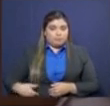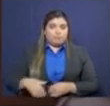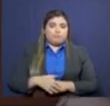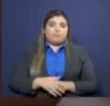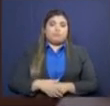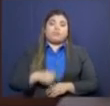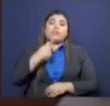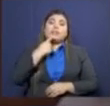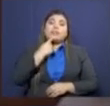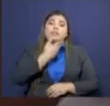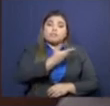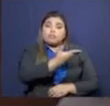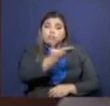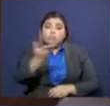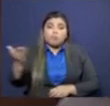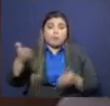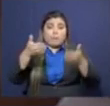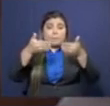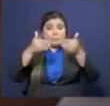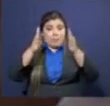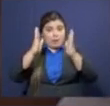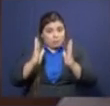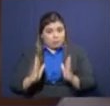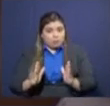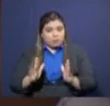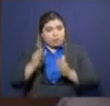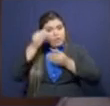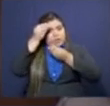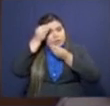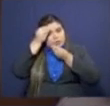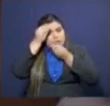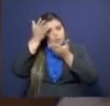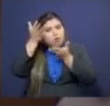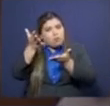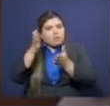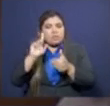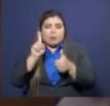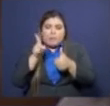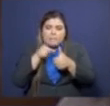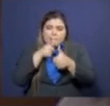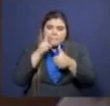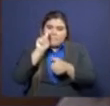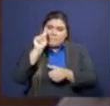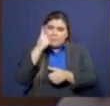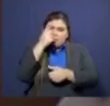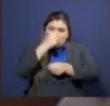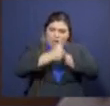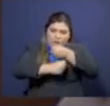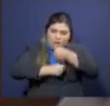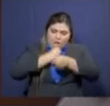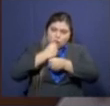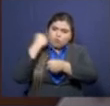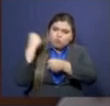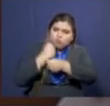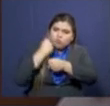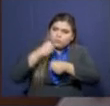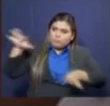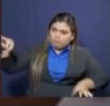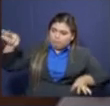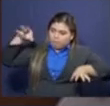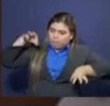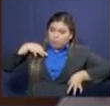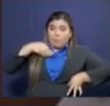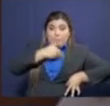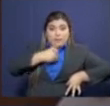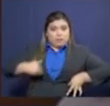rendir ante el país el informe del primer año de gestión. Así lo requiere